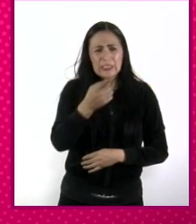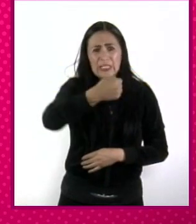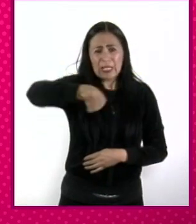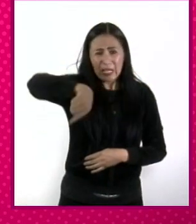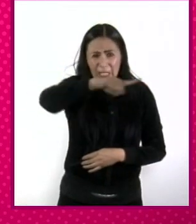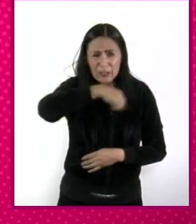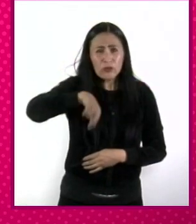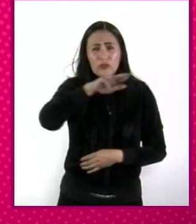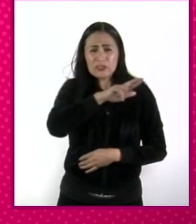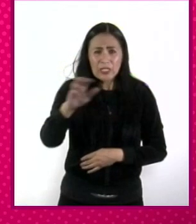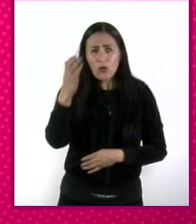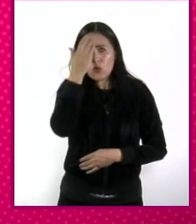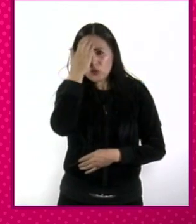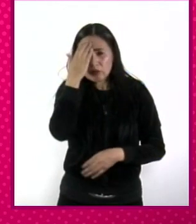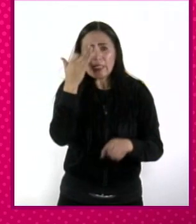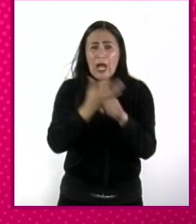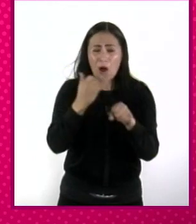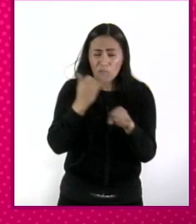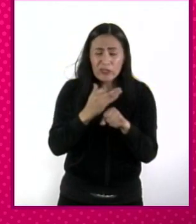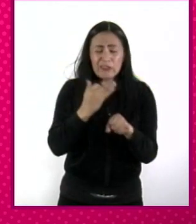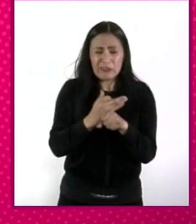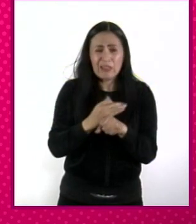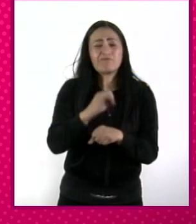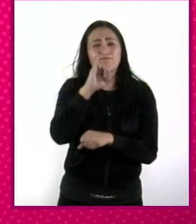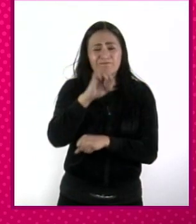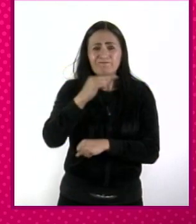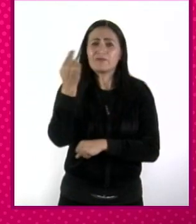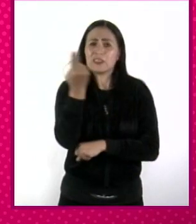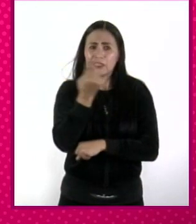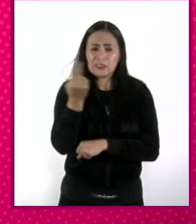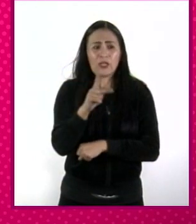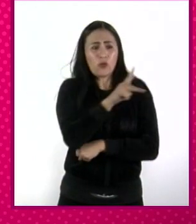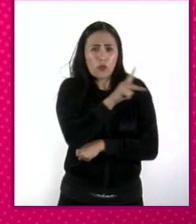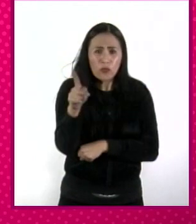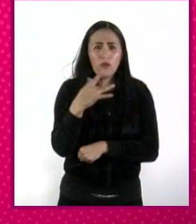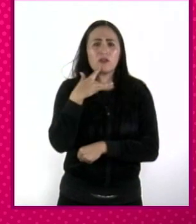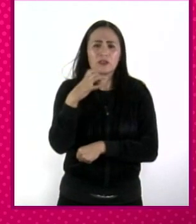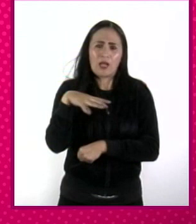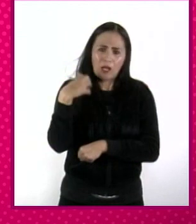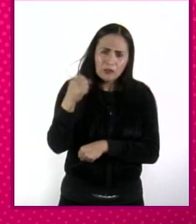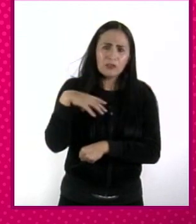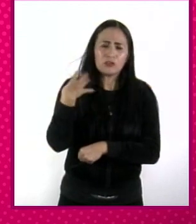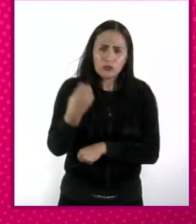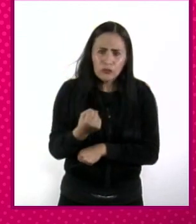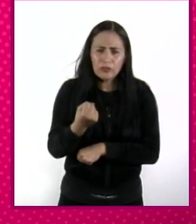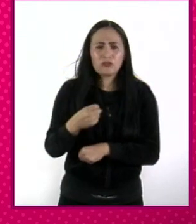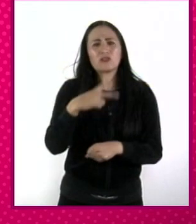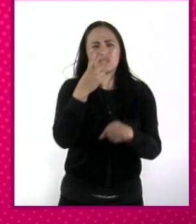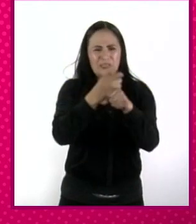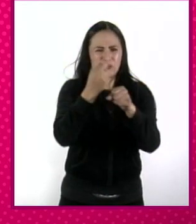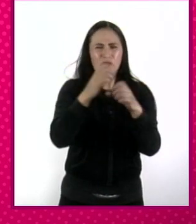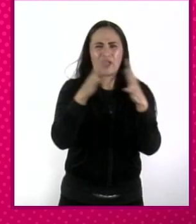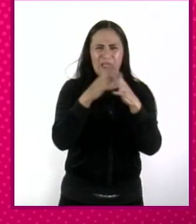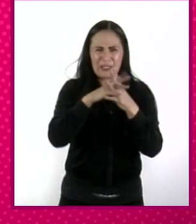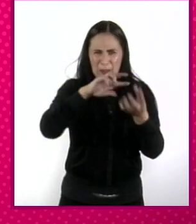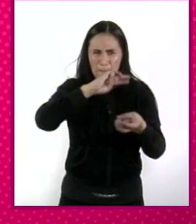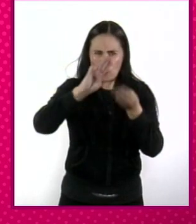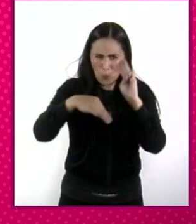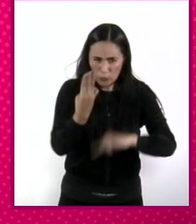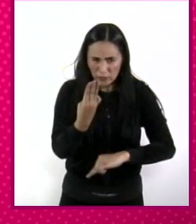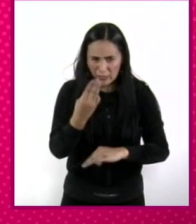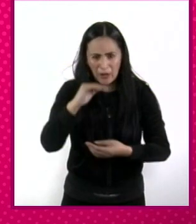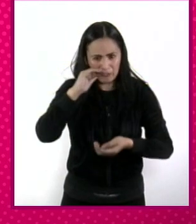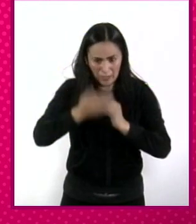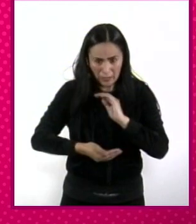un momento histórico en el que se necesita sumar esfuerzos, tal como sucedió después de la Segunda Guerra Mundial. En